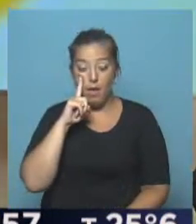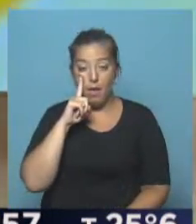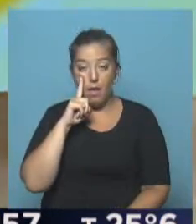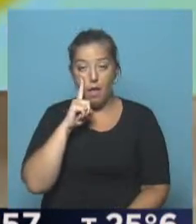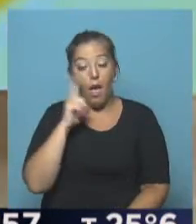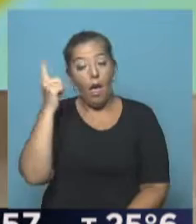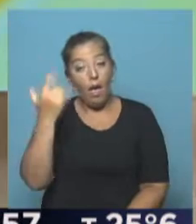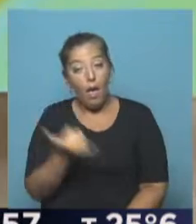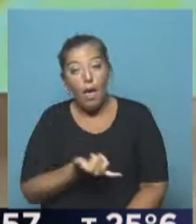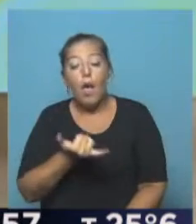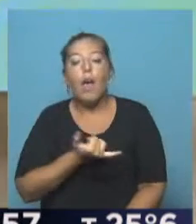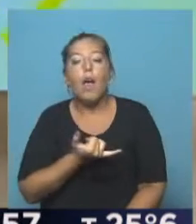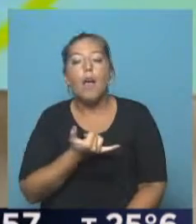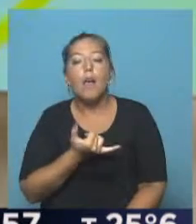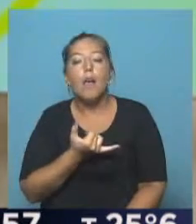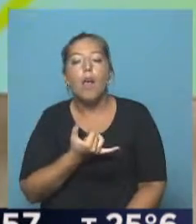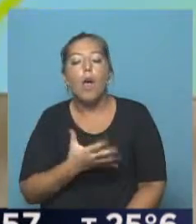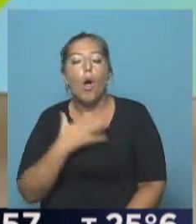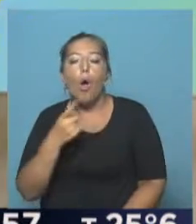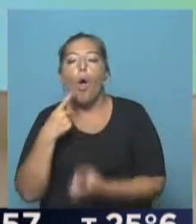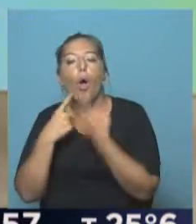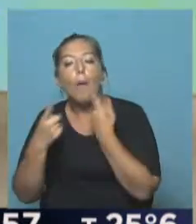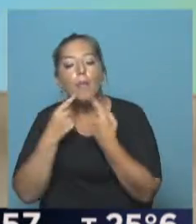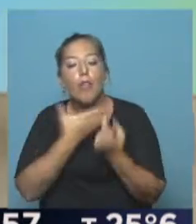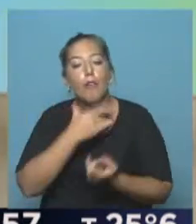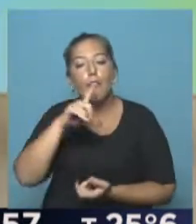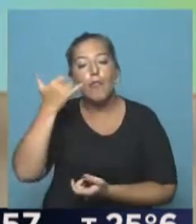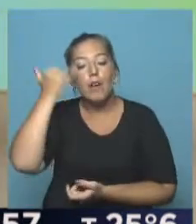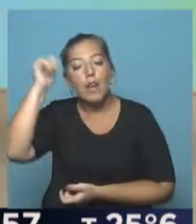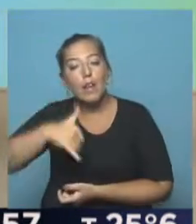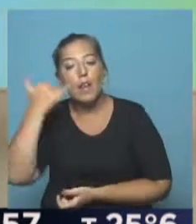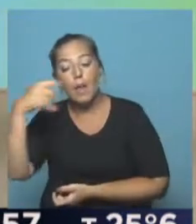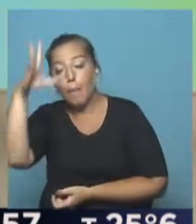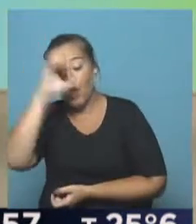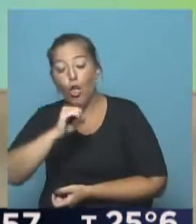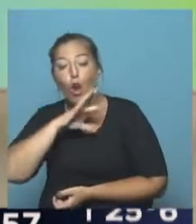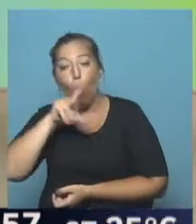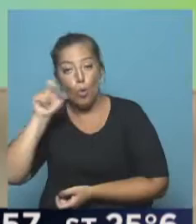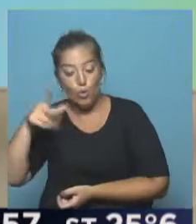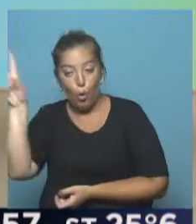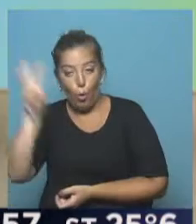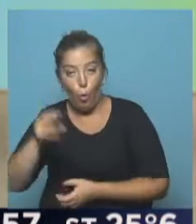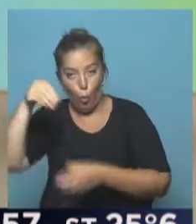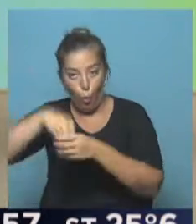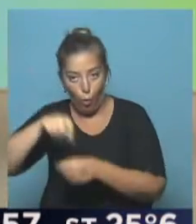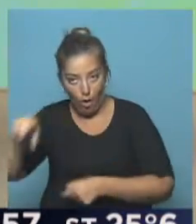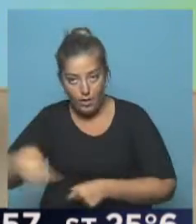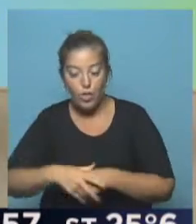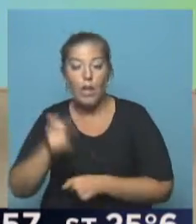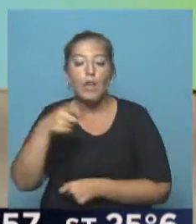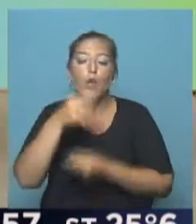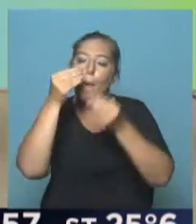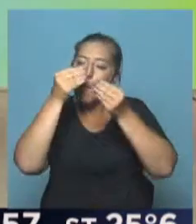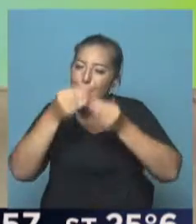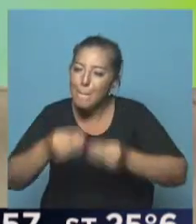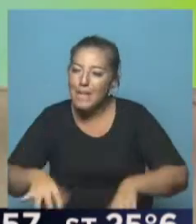en su poder escuchas de conversaciones entre Flynn y el embajador ruso en Washington. Aparentemente, esto es apenas la punta del